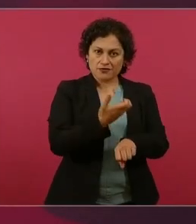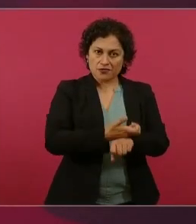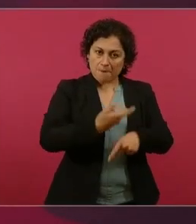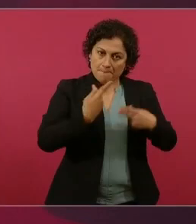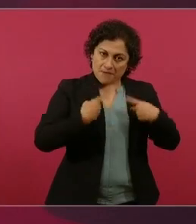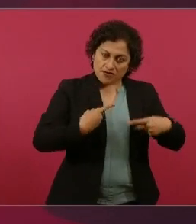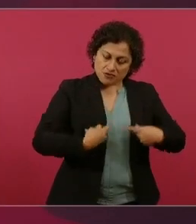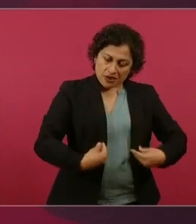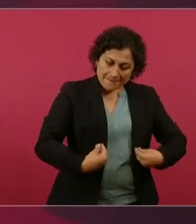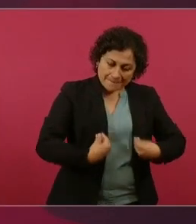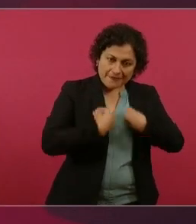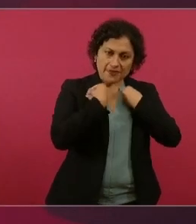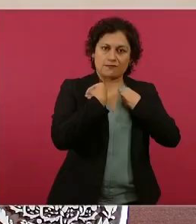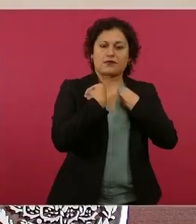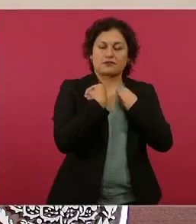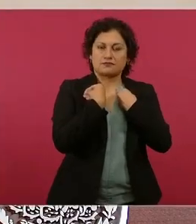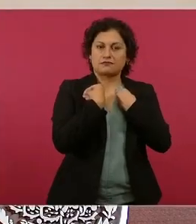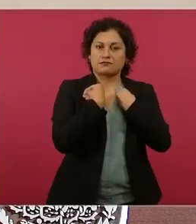un pueblo